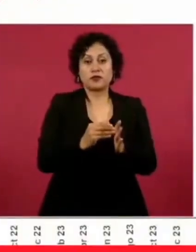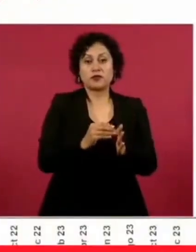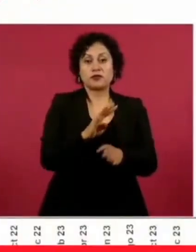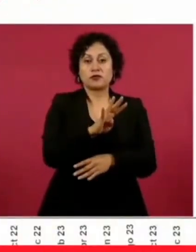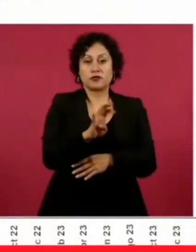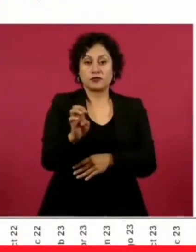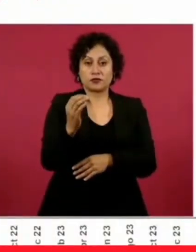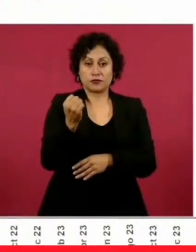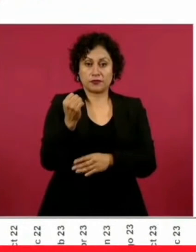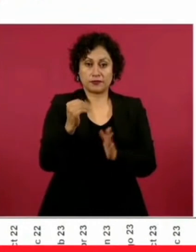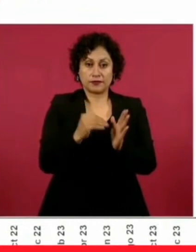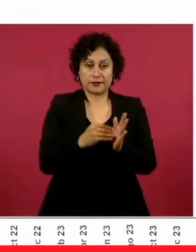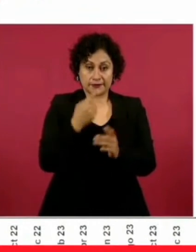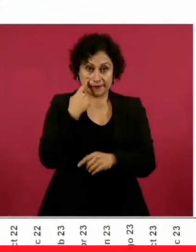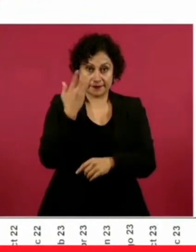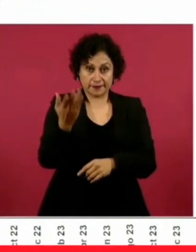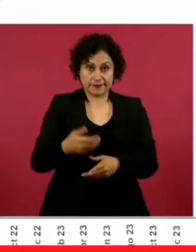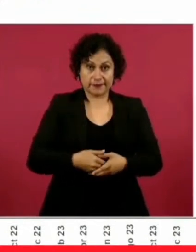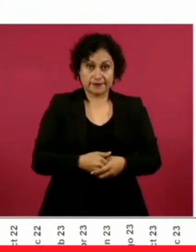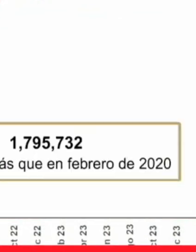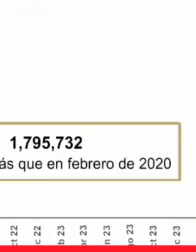22.409.000.